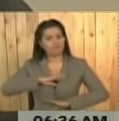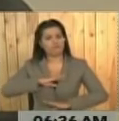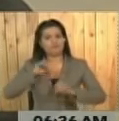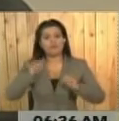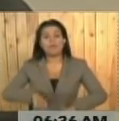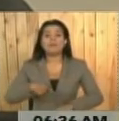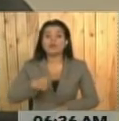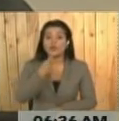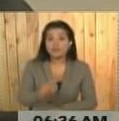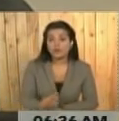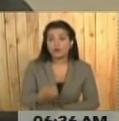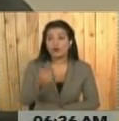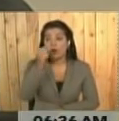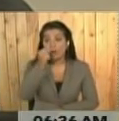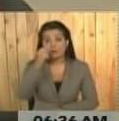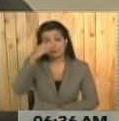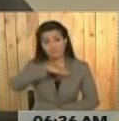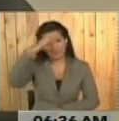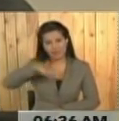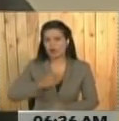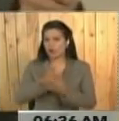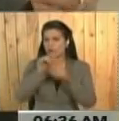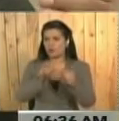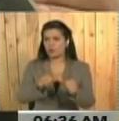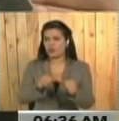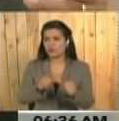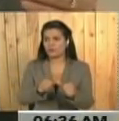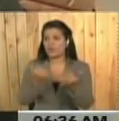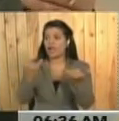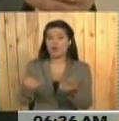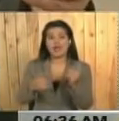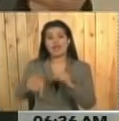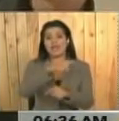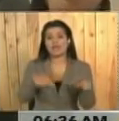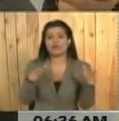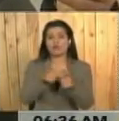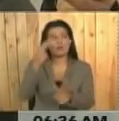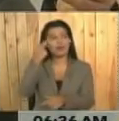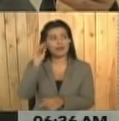le decimos al general Gonzalo López que sigue adelante ahora ellos ellos